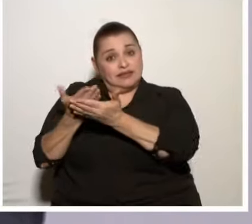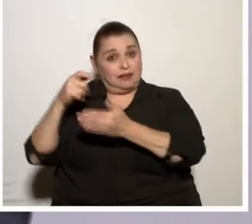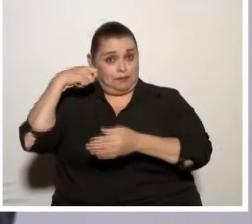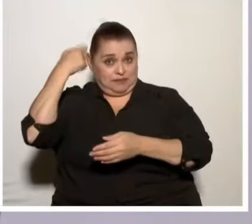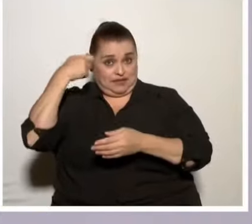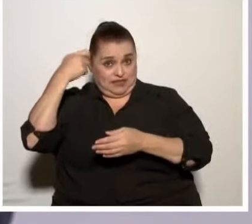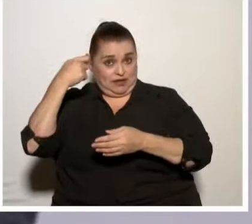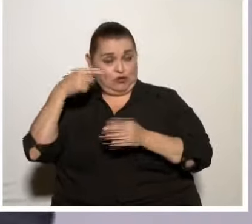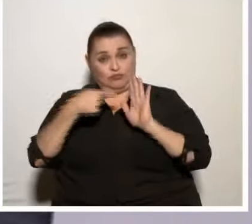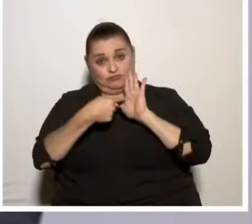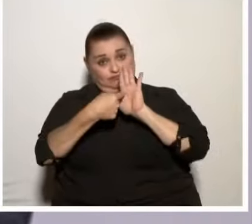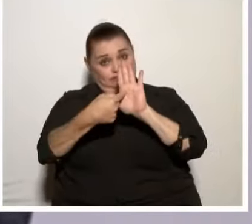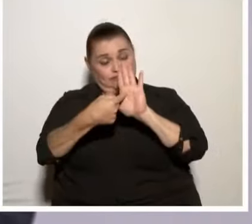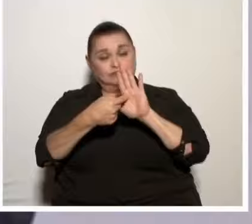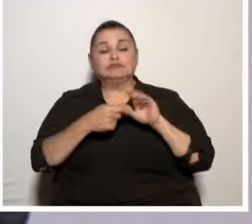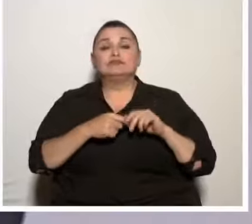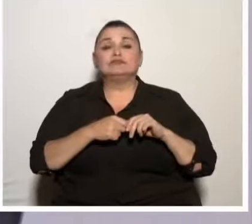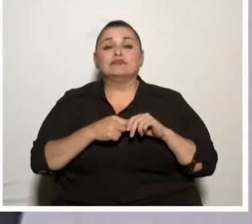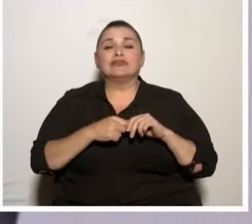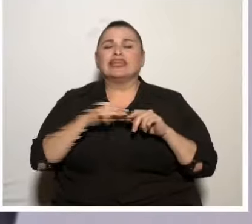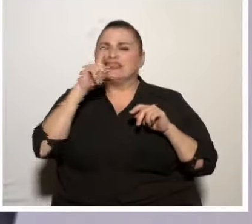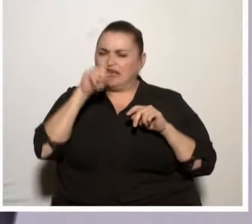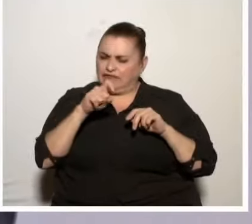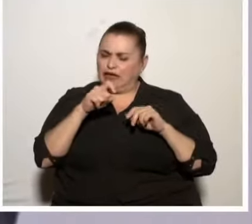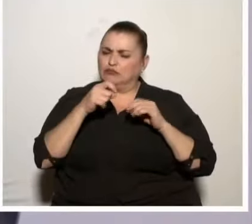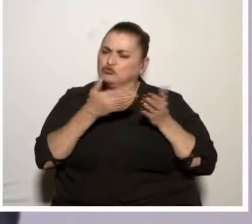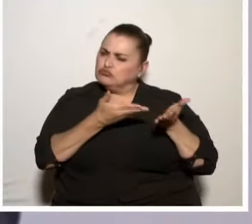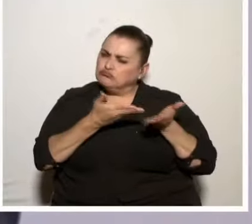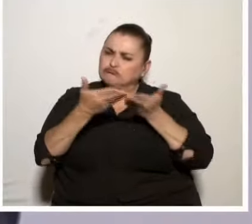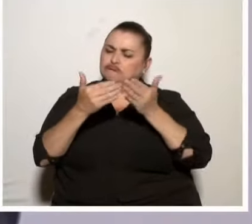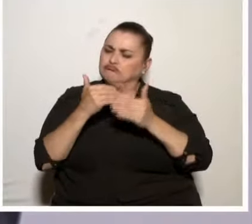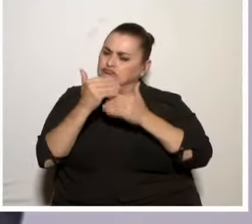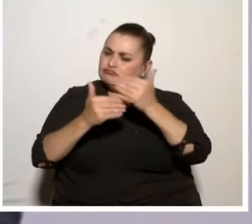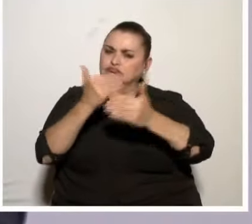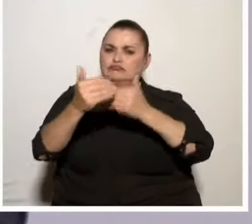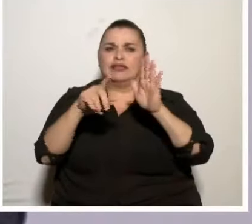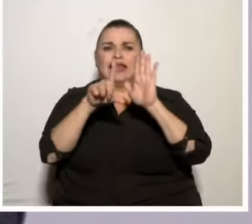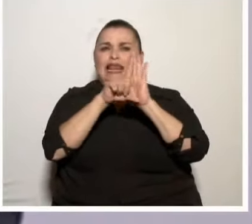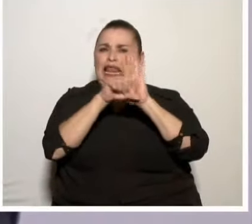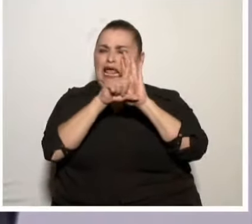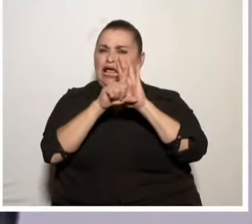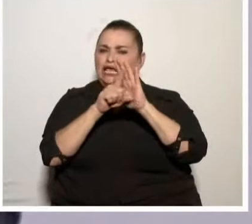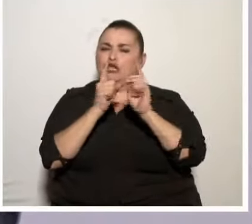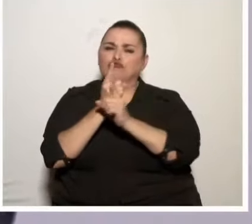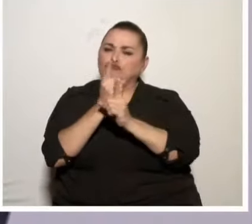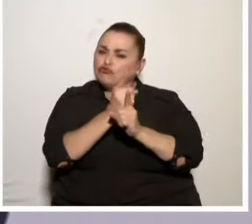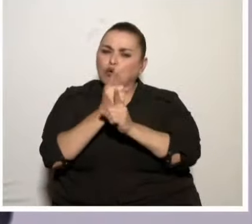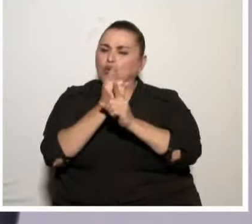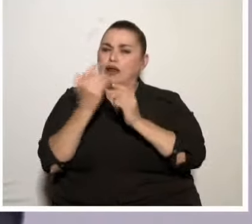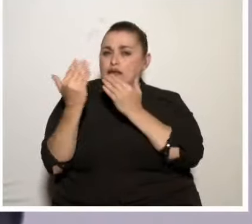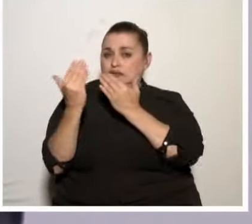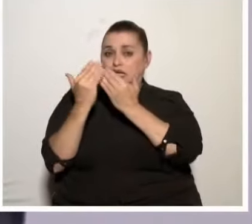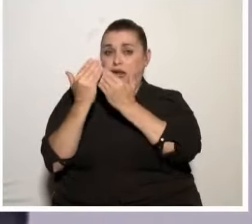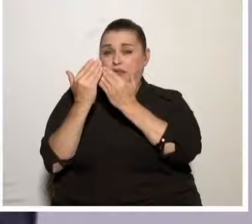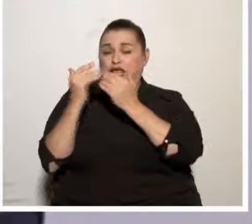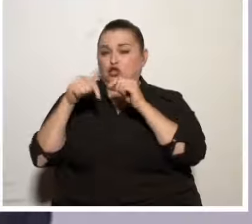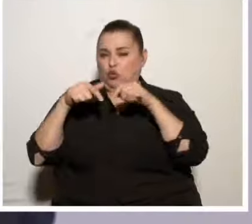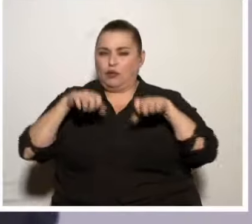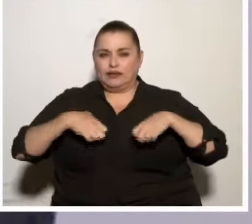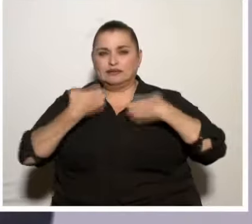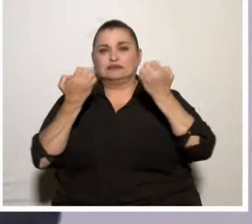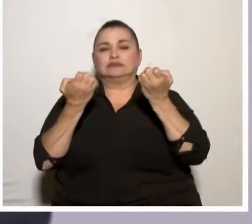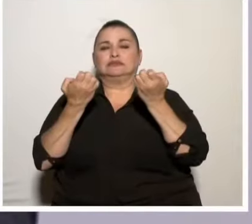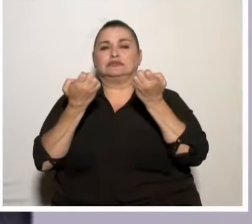video, de llevar adelante una ley para regular el acercamiento que hoy en día